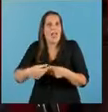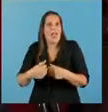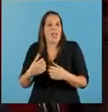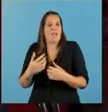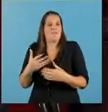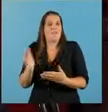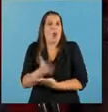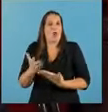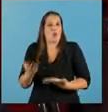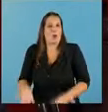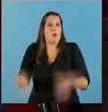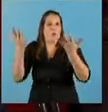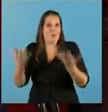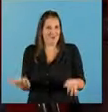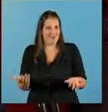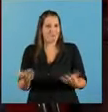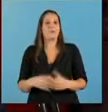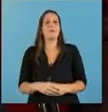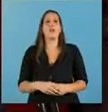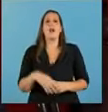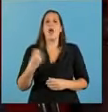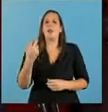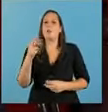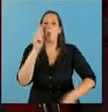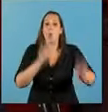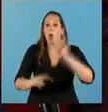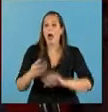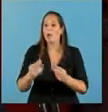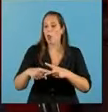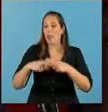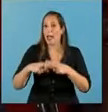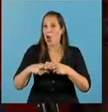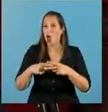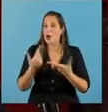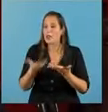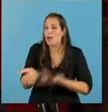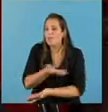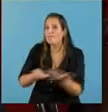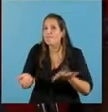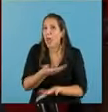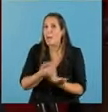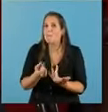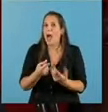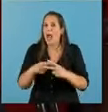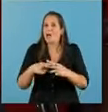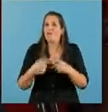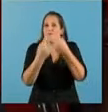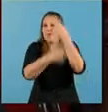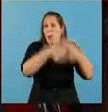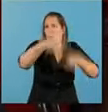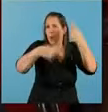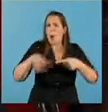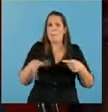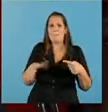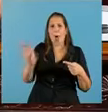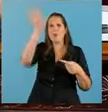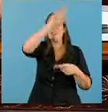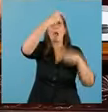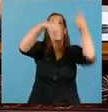los recursos a partir de un entramado productivo tecnológico y diversificado en todas las provincias